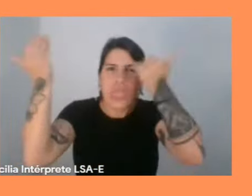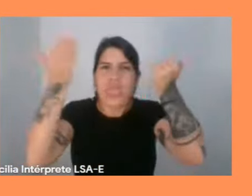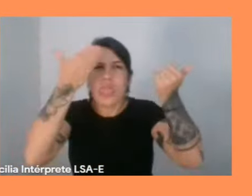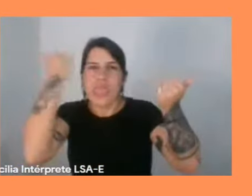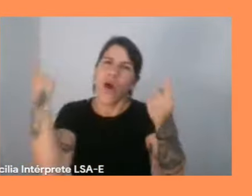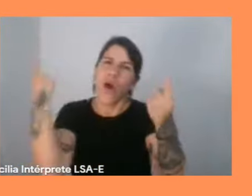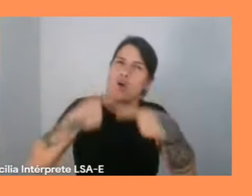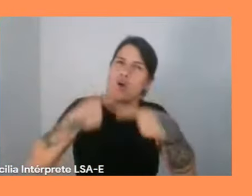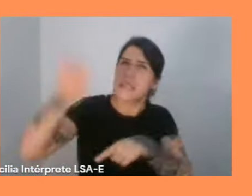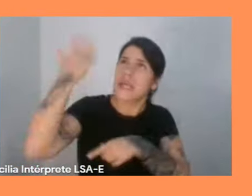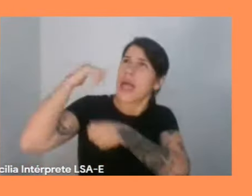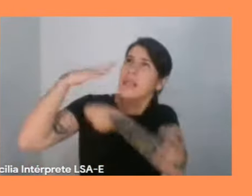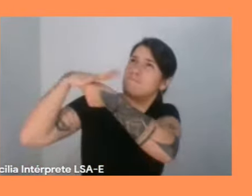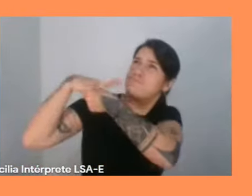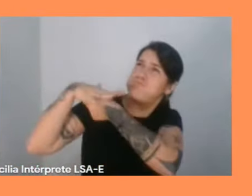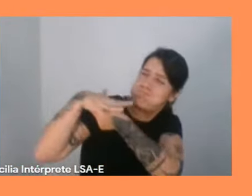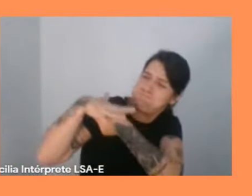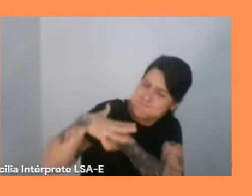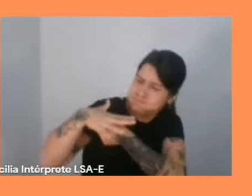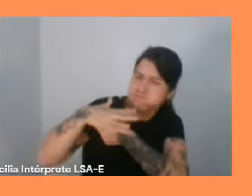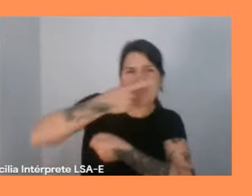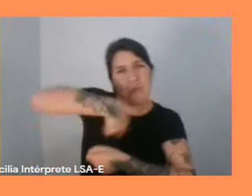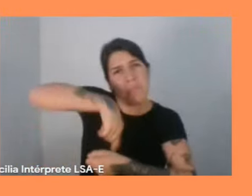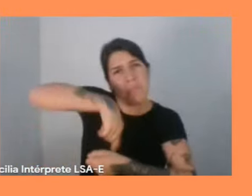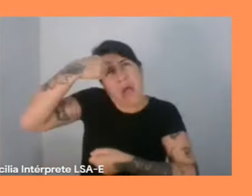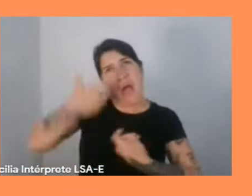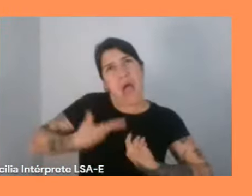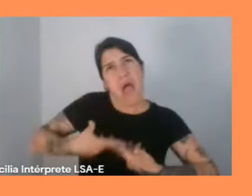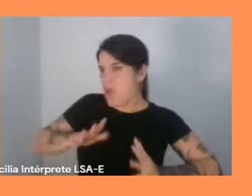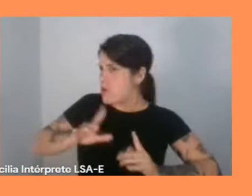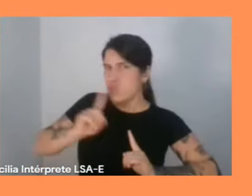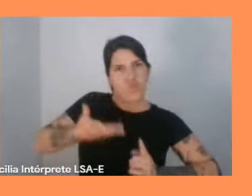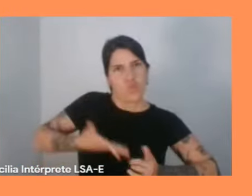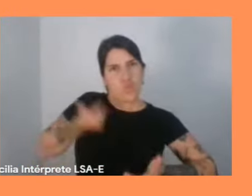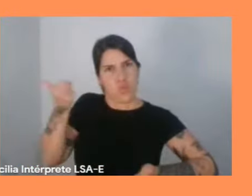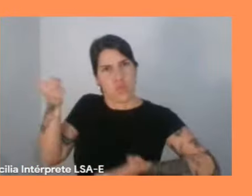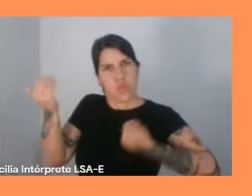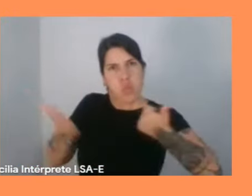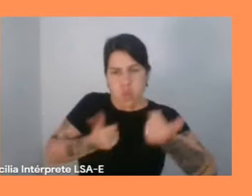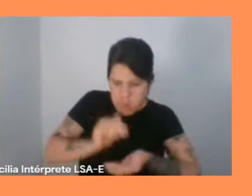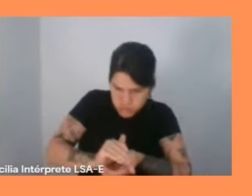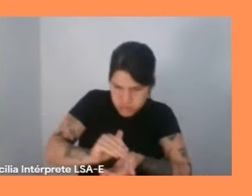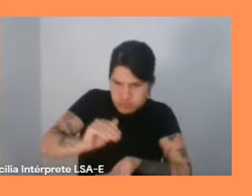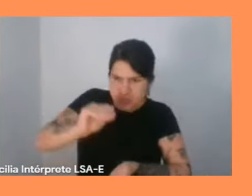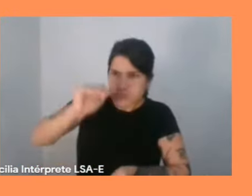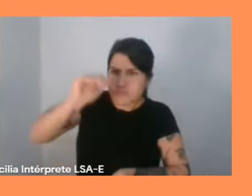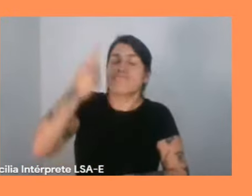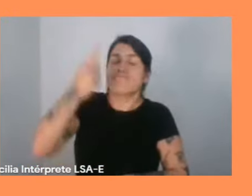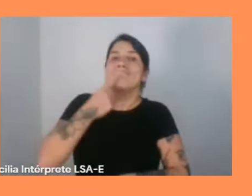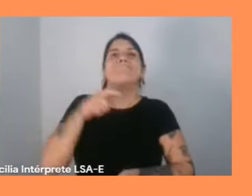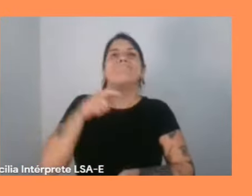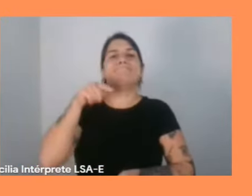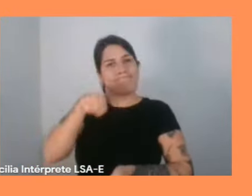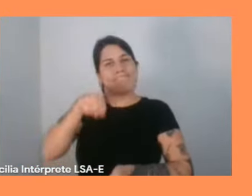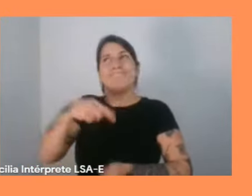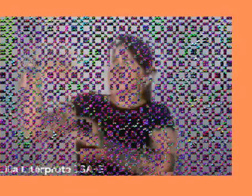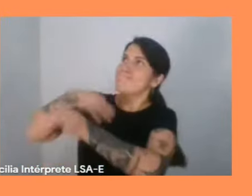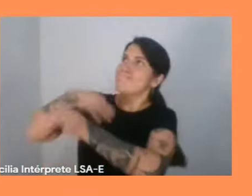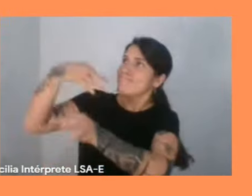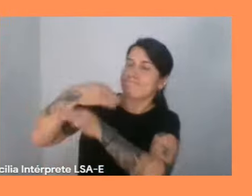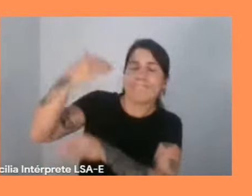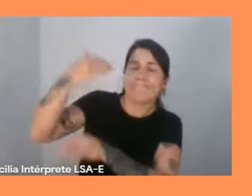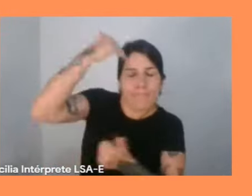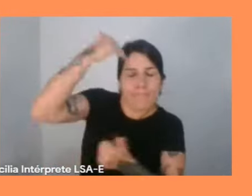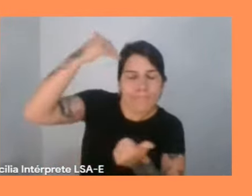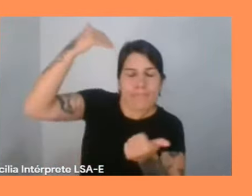hemos aprendido a obedecer mandatos, los cuales generan desigualdades de género, recortando las libertades a